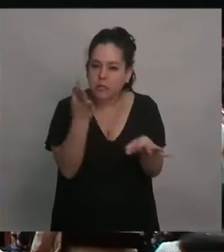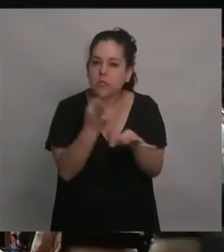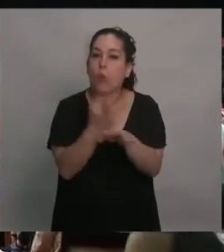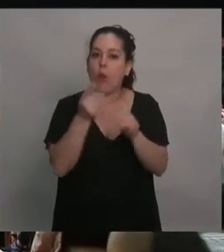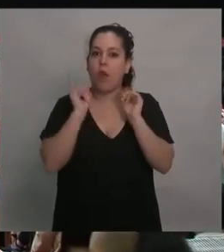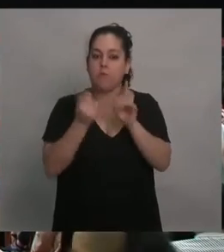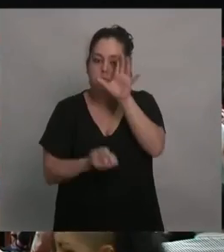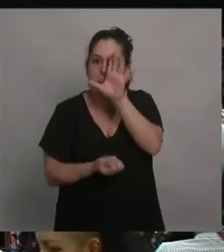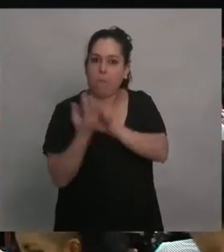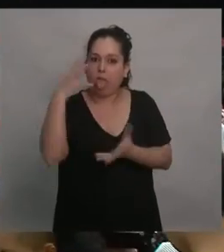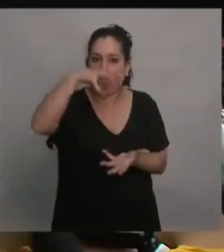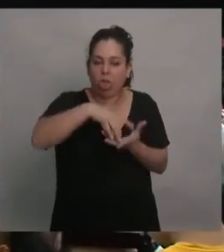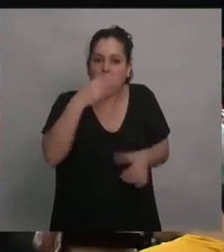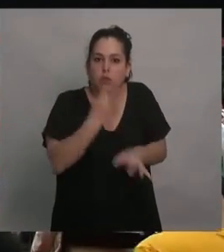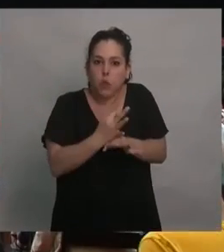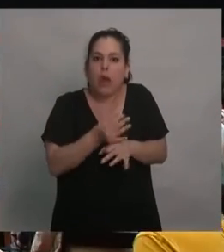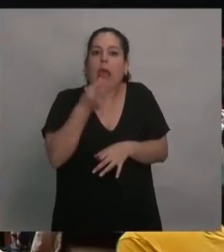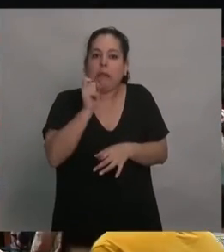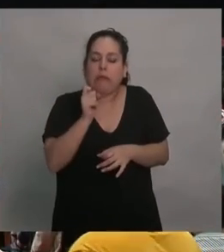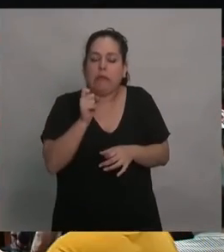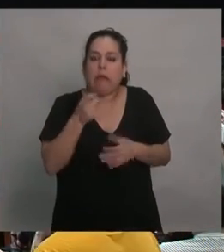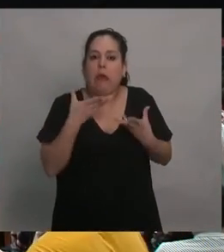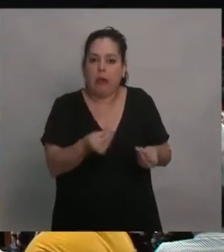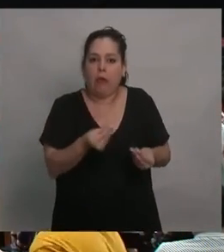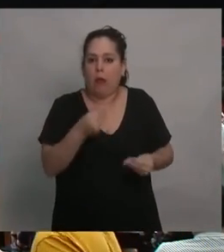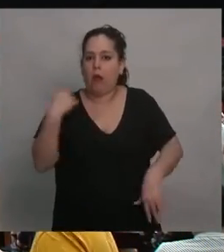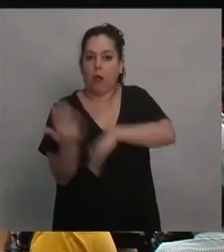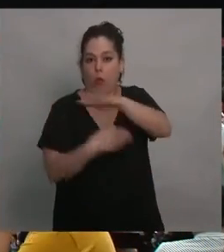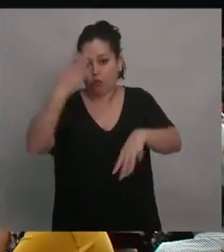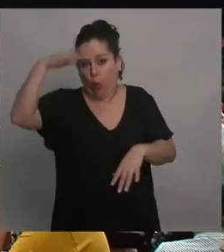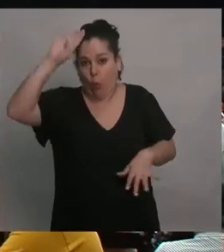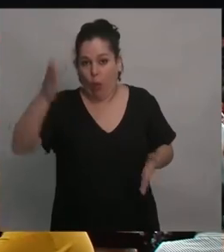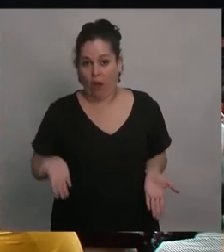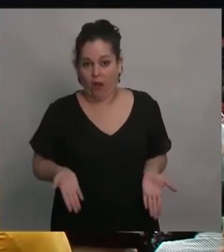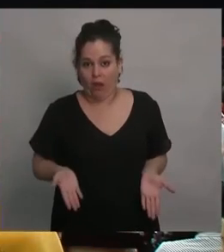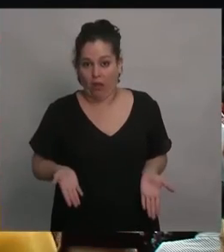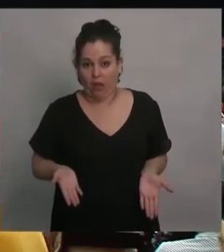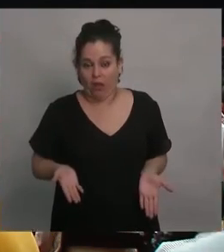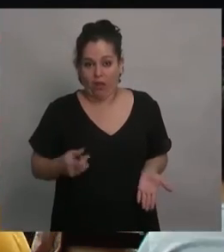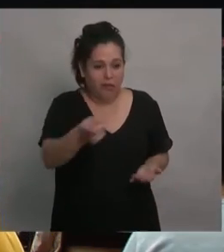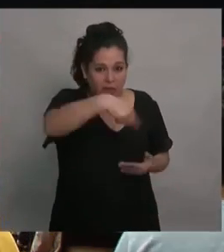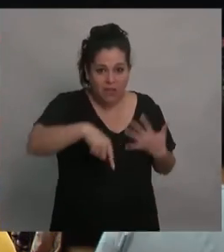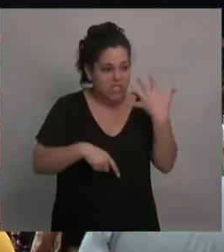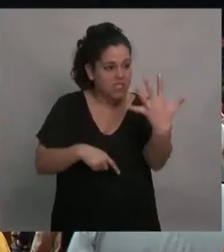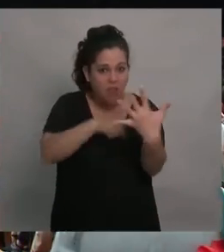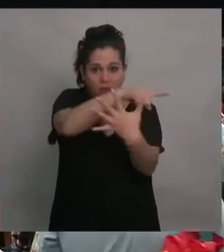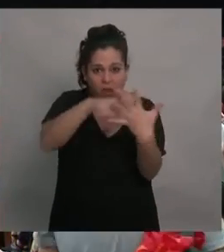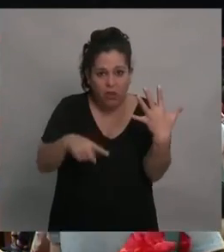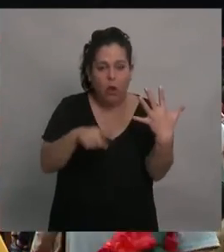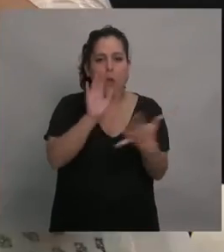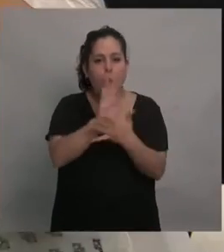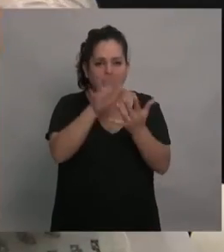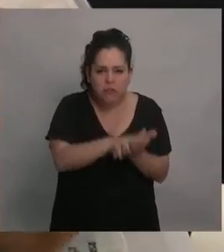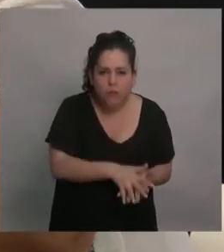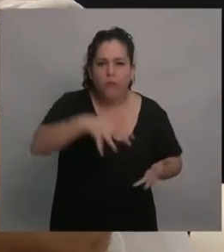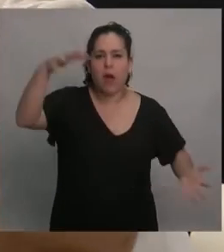creadas por la, y mantenidas por la revolución. Son hombres que se afiliaron a la causa revolucionaria desde la infancia,